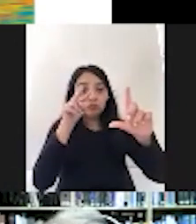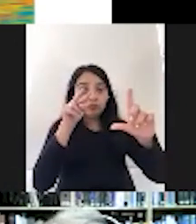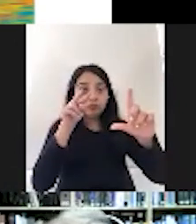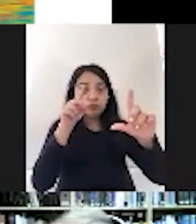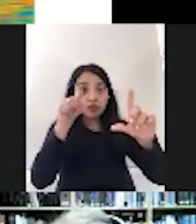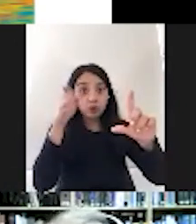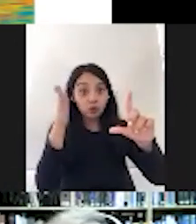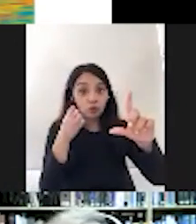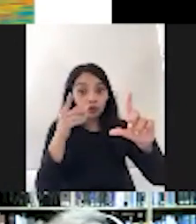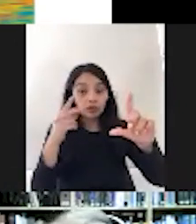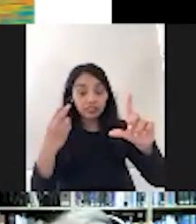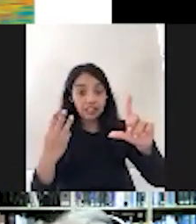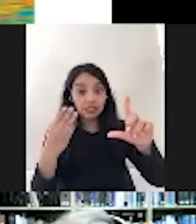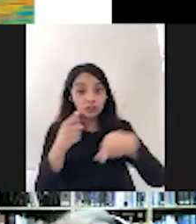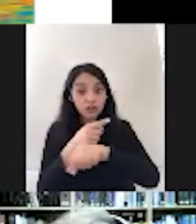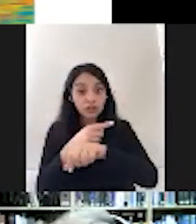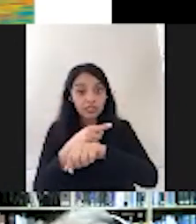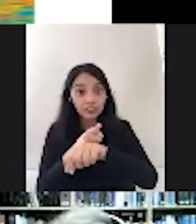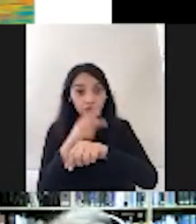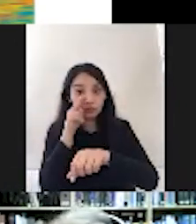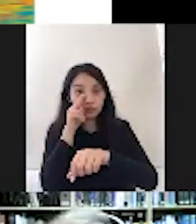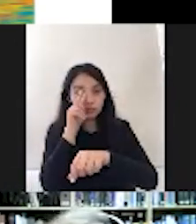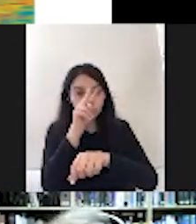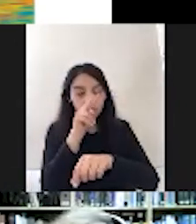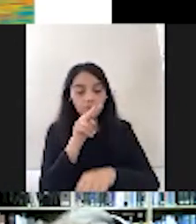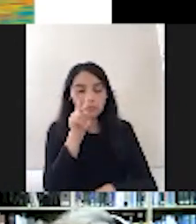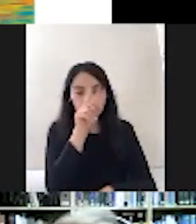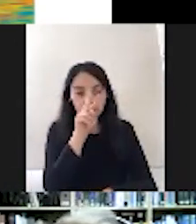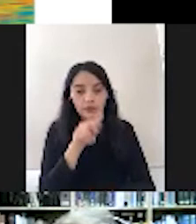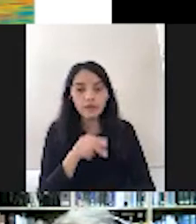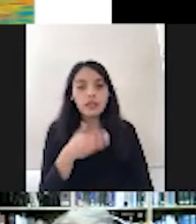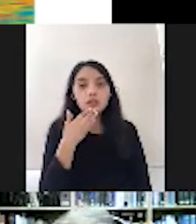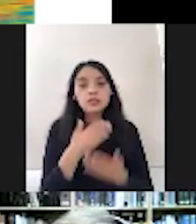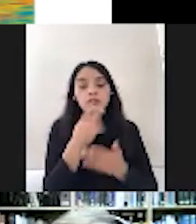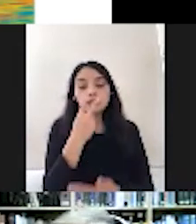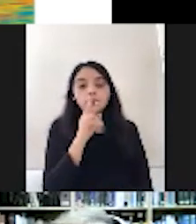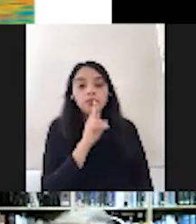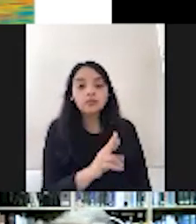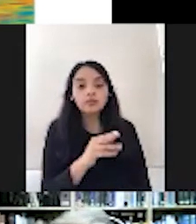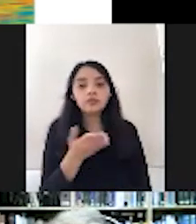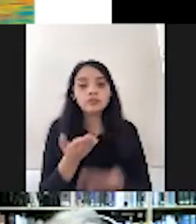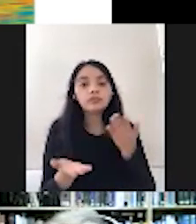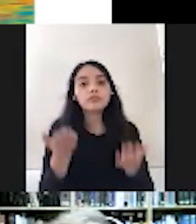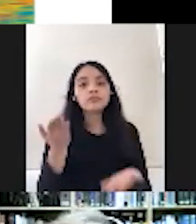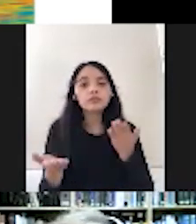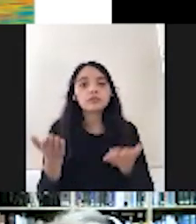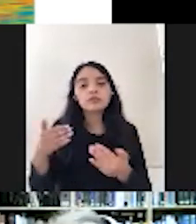empieza a moverse el ojo. Y cuando uno mira esta respuesta, la puede comparar con lo que ocurre